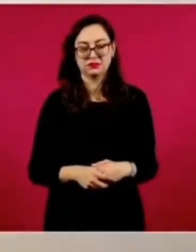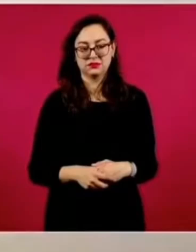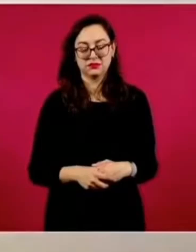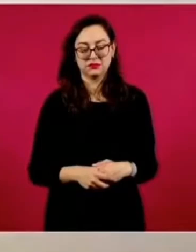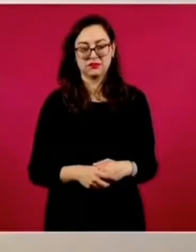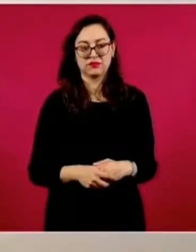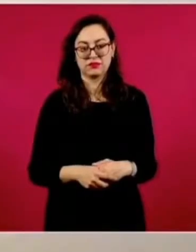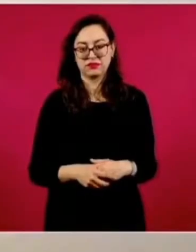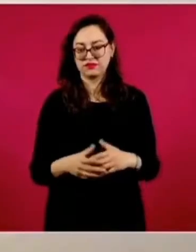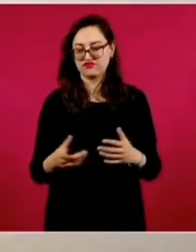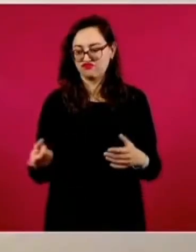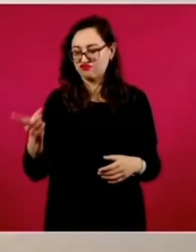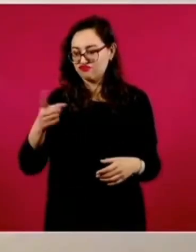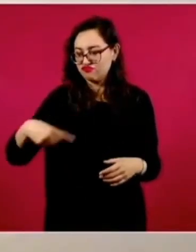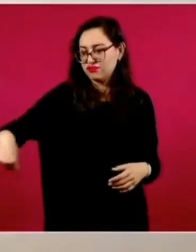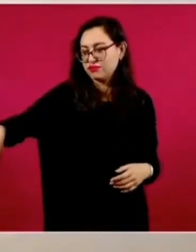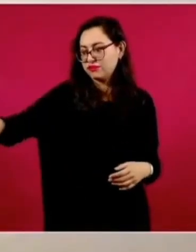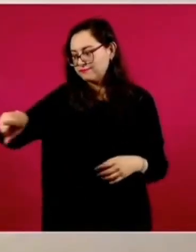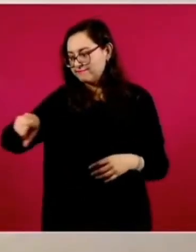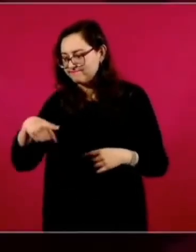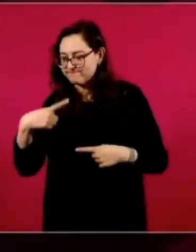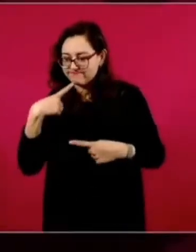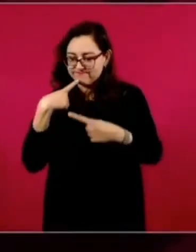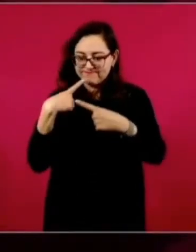poniendo de acuerdo para engañar al pueblo,